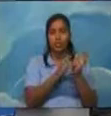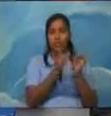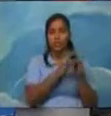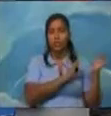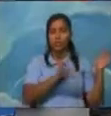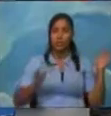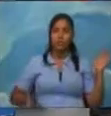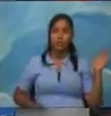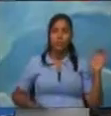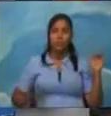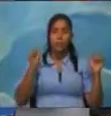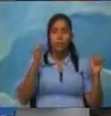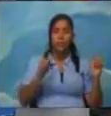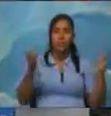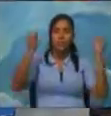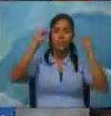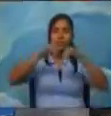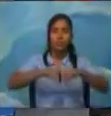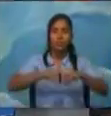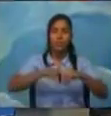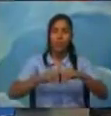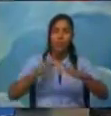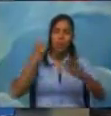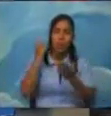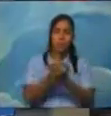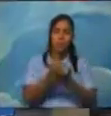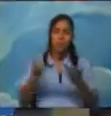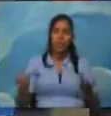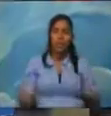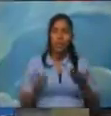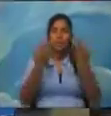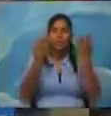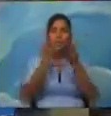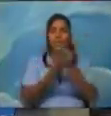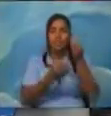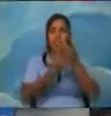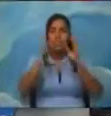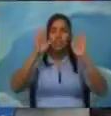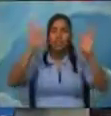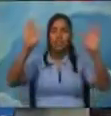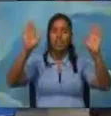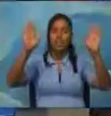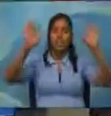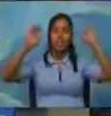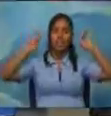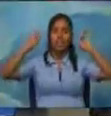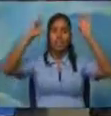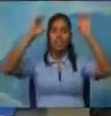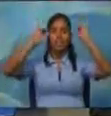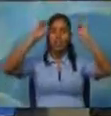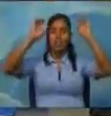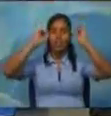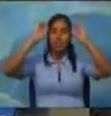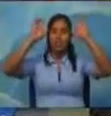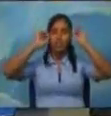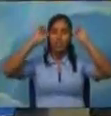Si estás de acuerdo conmigo, cielito, levanta las manos y diga, ¡Yeah!